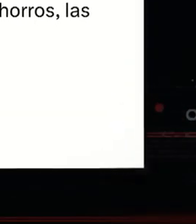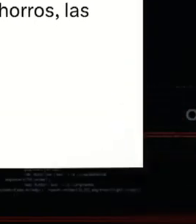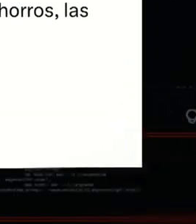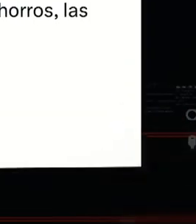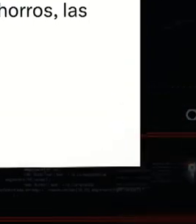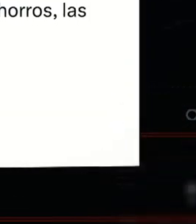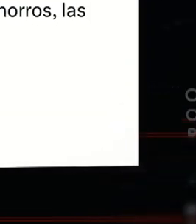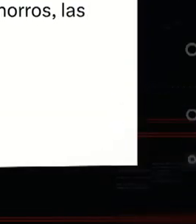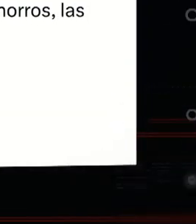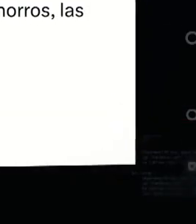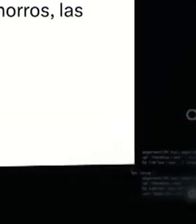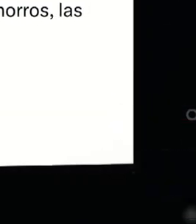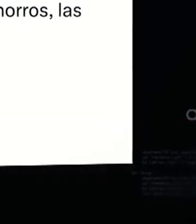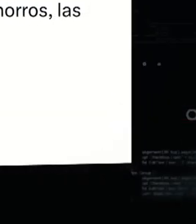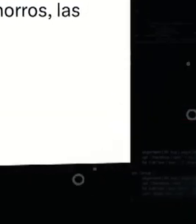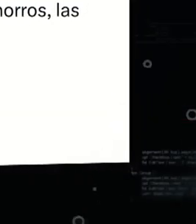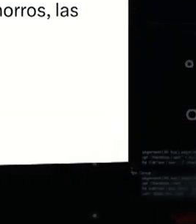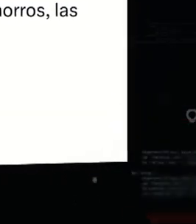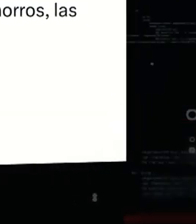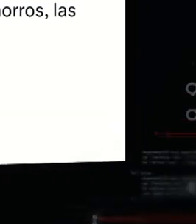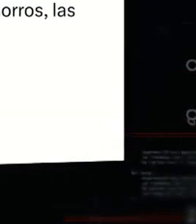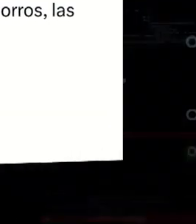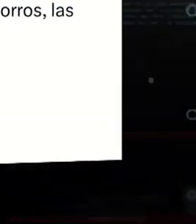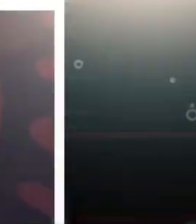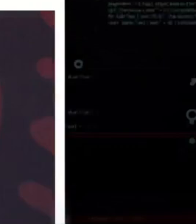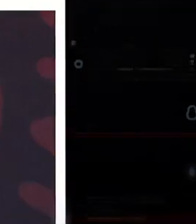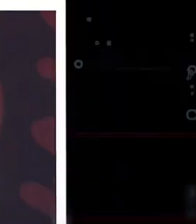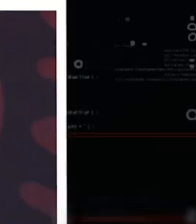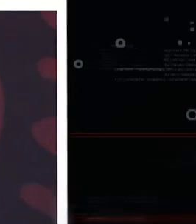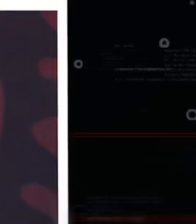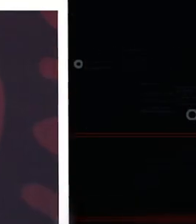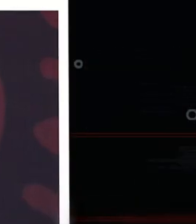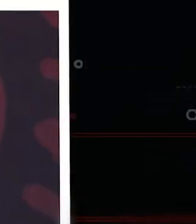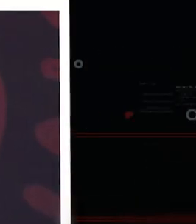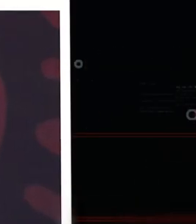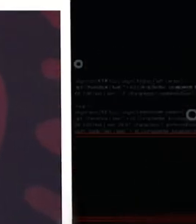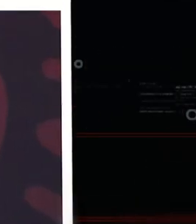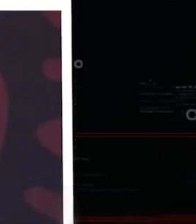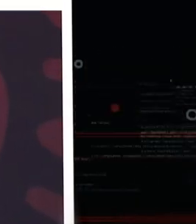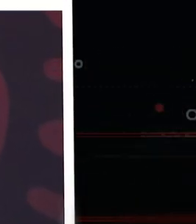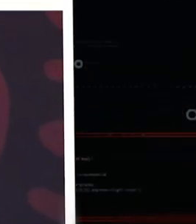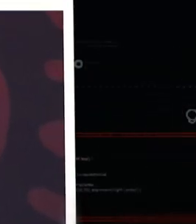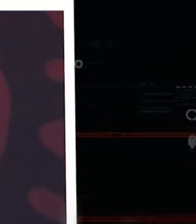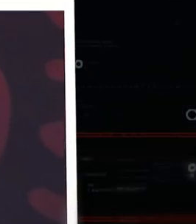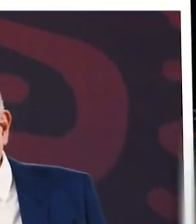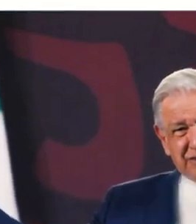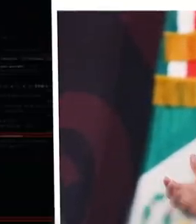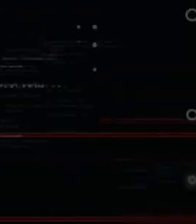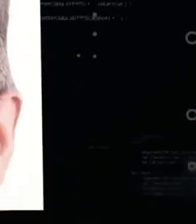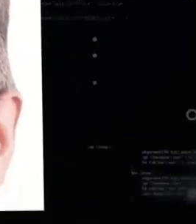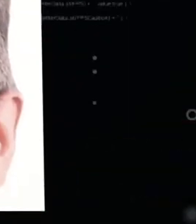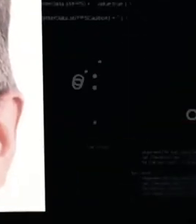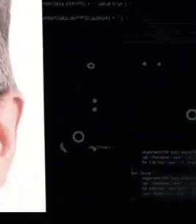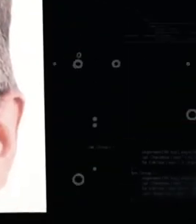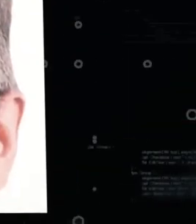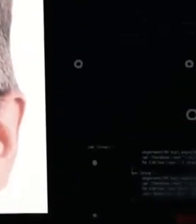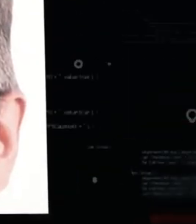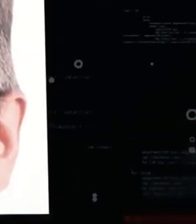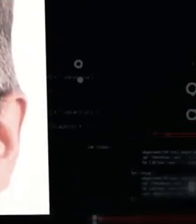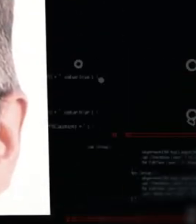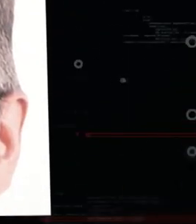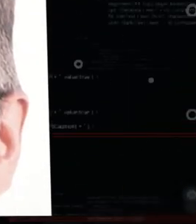sea una iniciativa electorera. Otra línea de desinformación aseguraba falsamente que la iniciativa tiene un